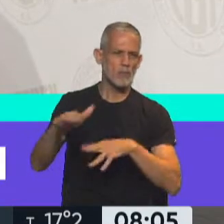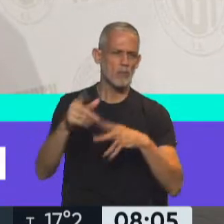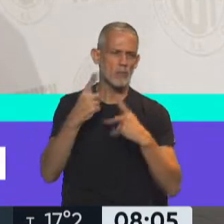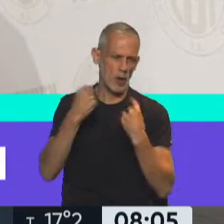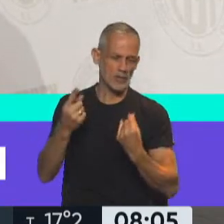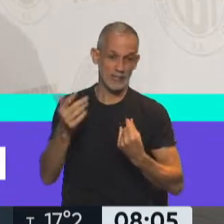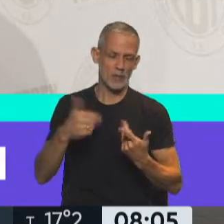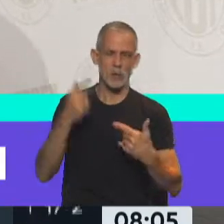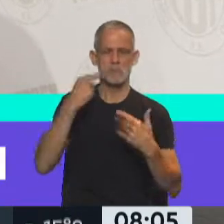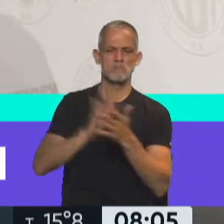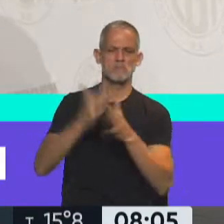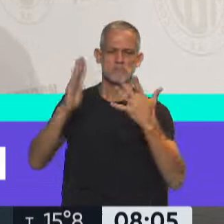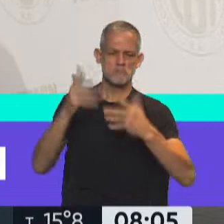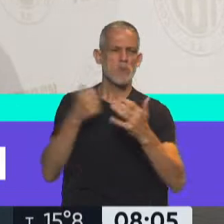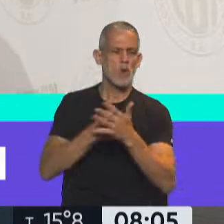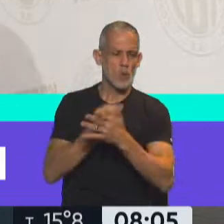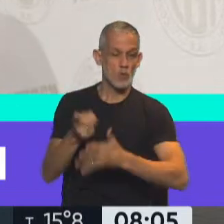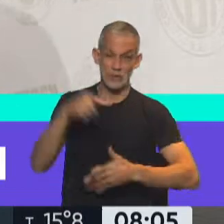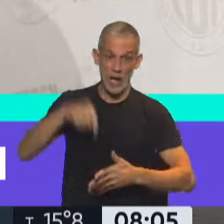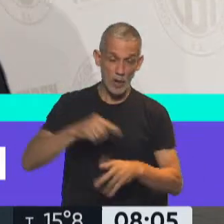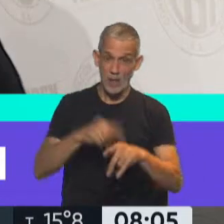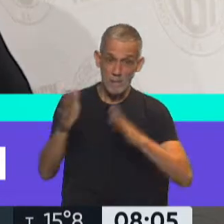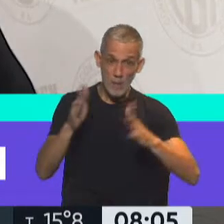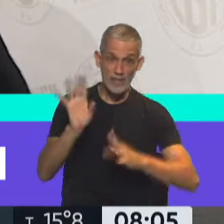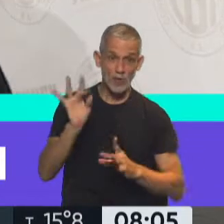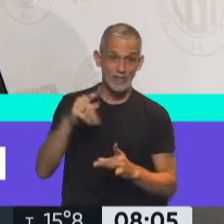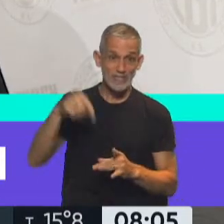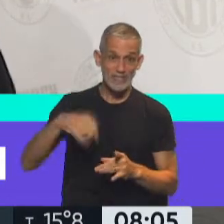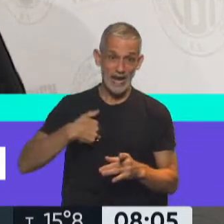reconocimiento a toda esa lucha. Y en estos momentos difíciles que vive